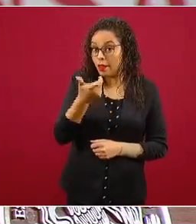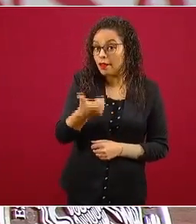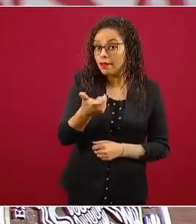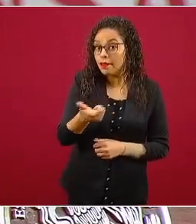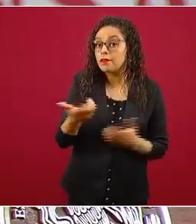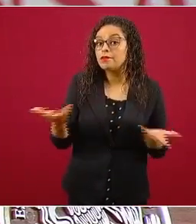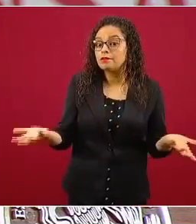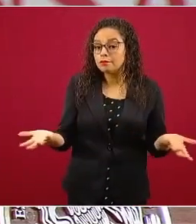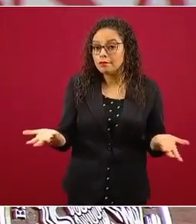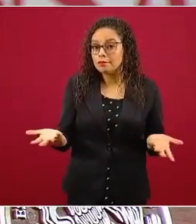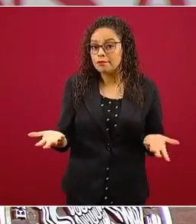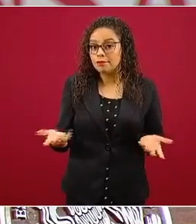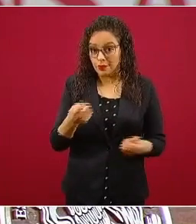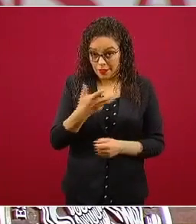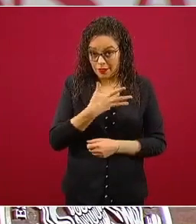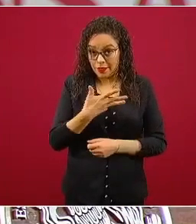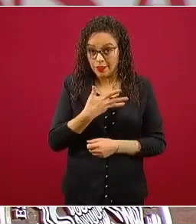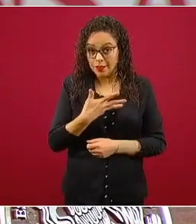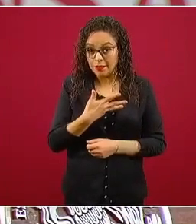bienes?